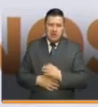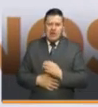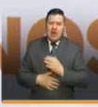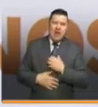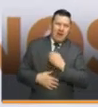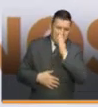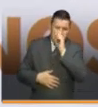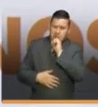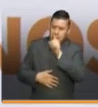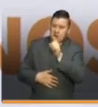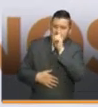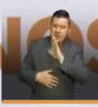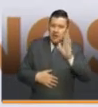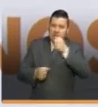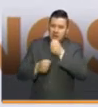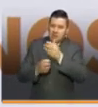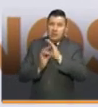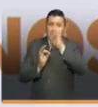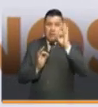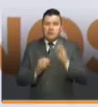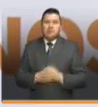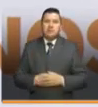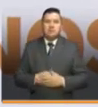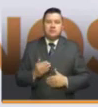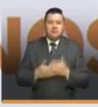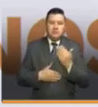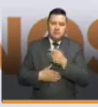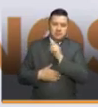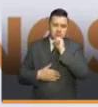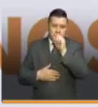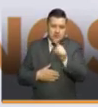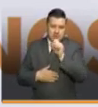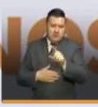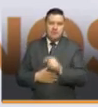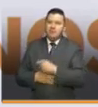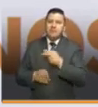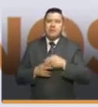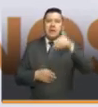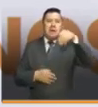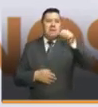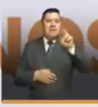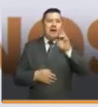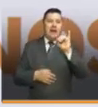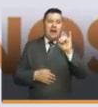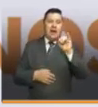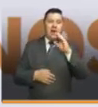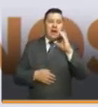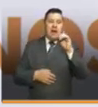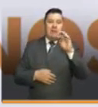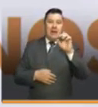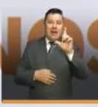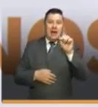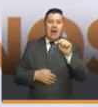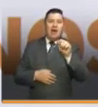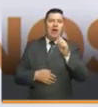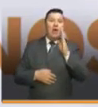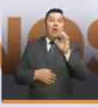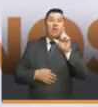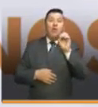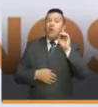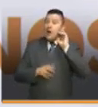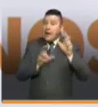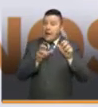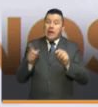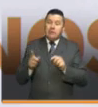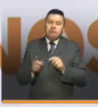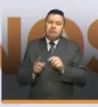que tengan los periodistas a nivel nacional o regional damos espacio entonces a estas preguntas en área camila roja de blues radio y javier barragán de semana tienen